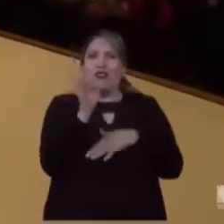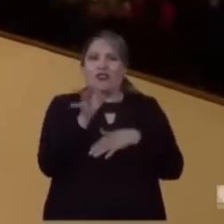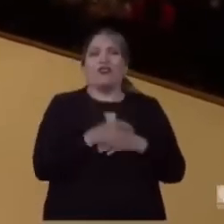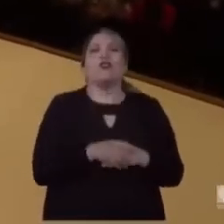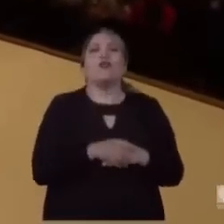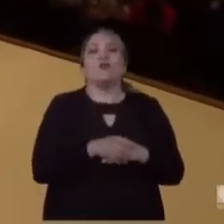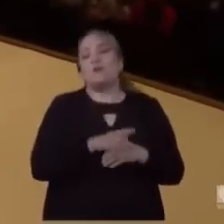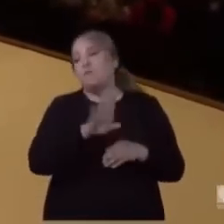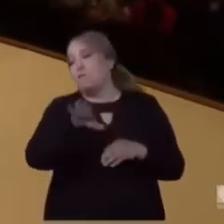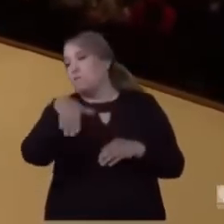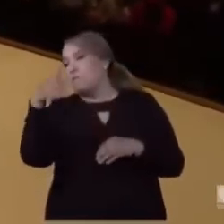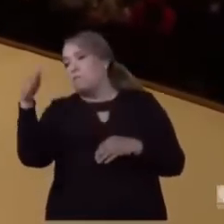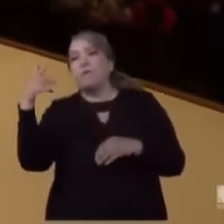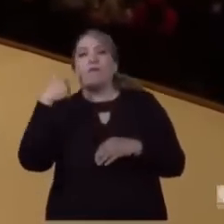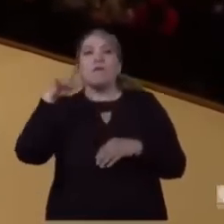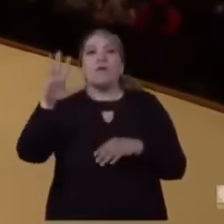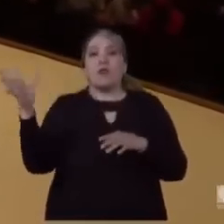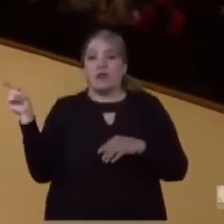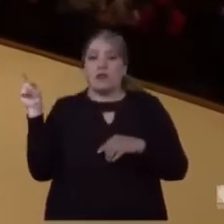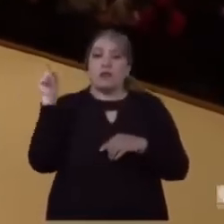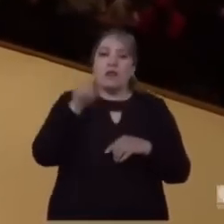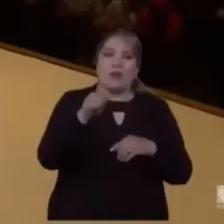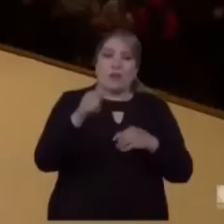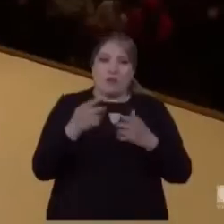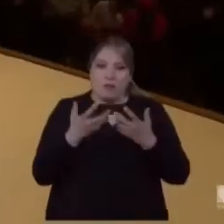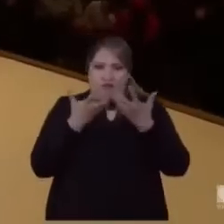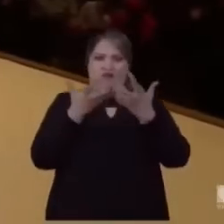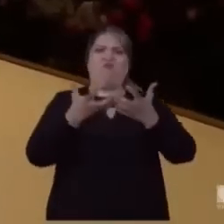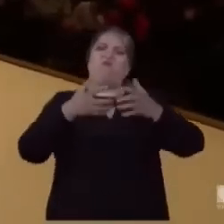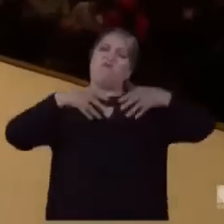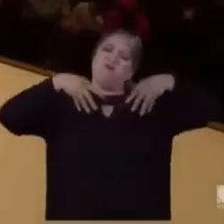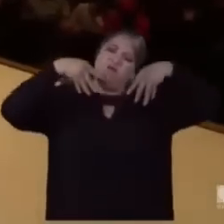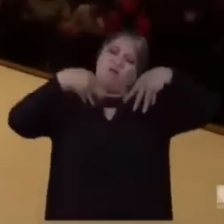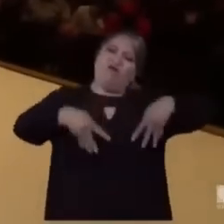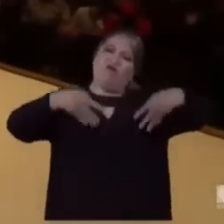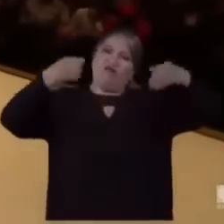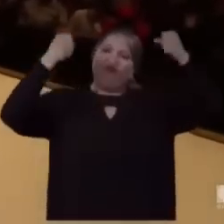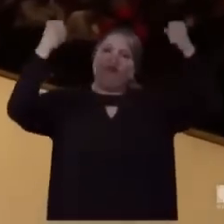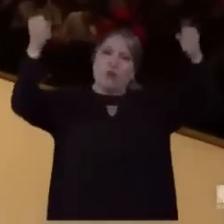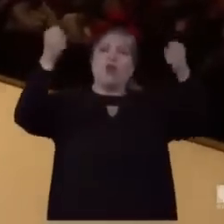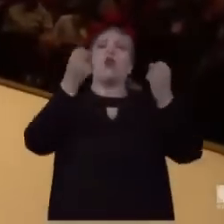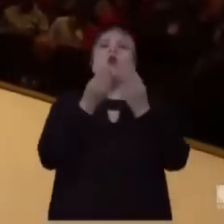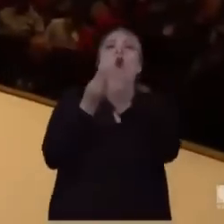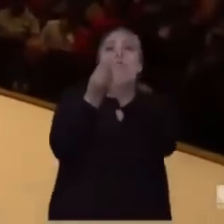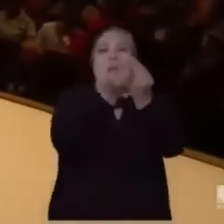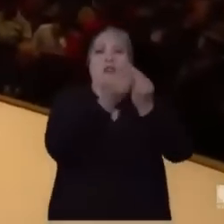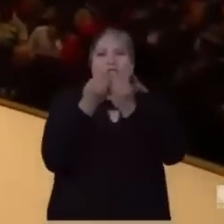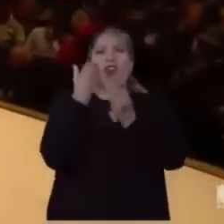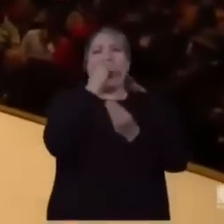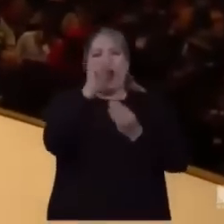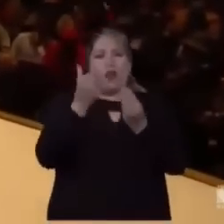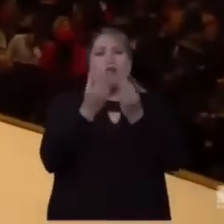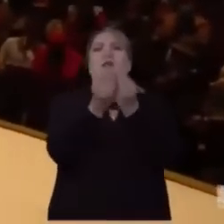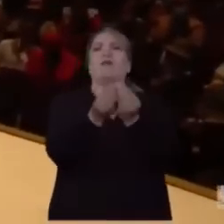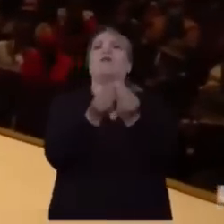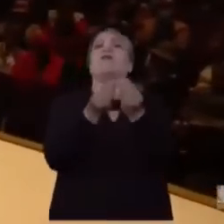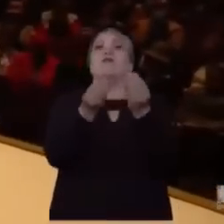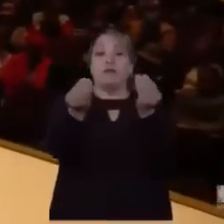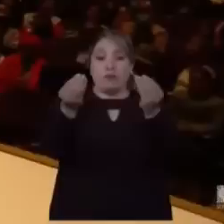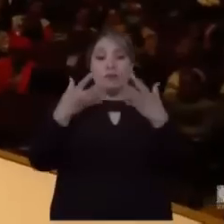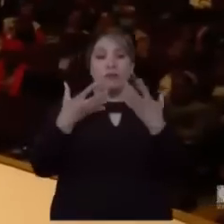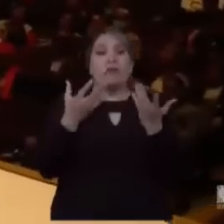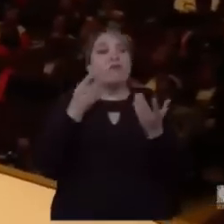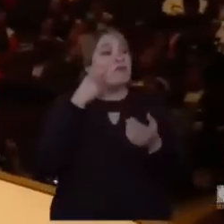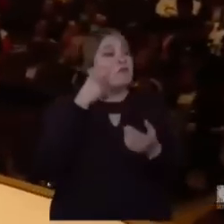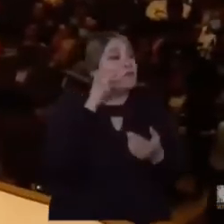Otro día, otras mujeres hicieron un plantón frente a la sede de la comisión y reclamaron la entrega de